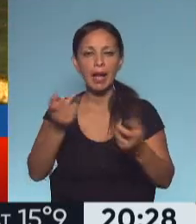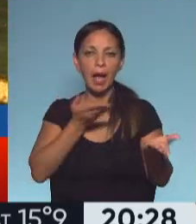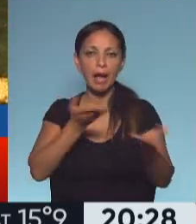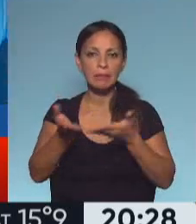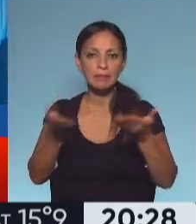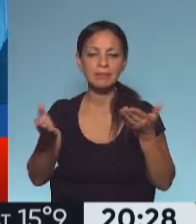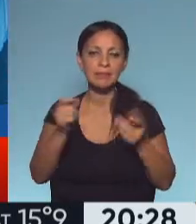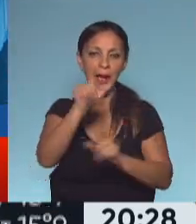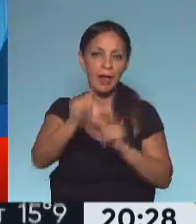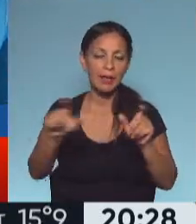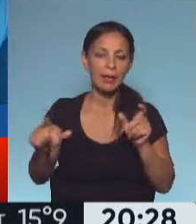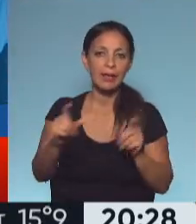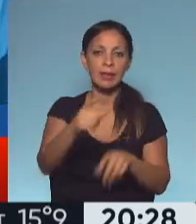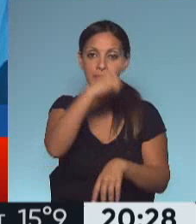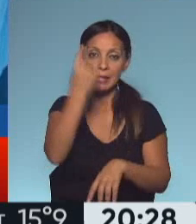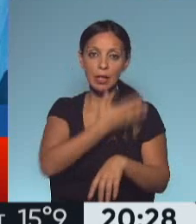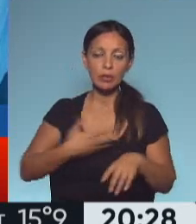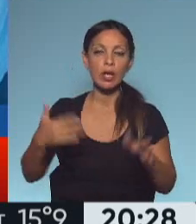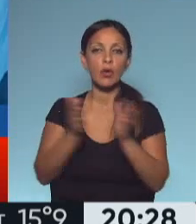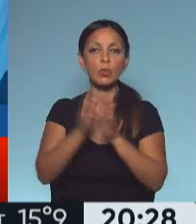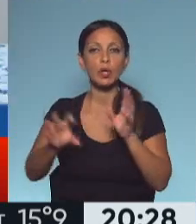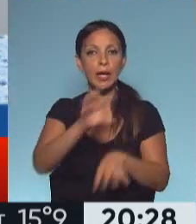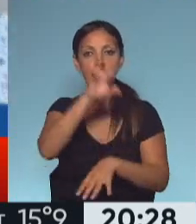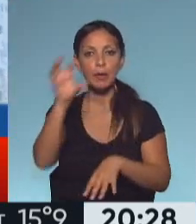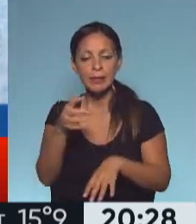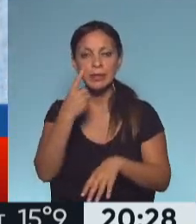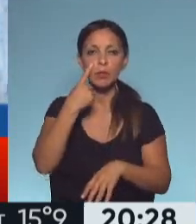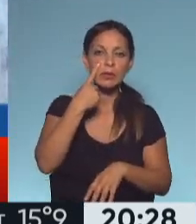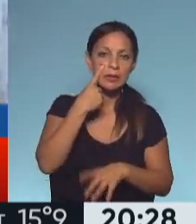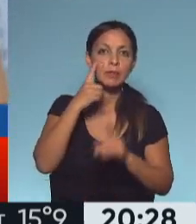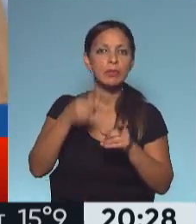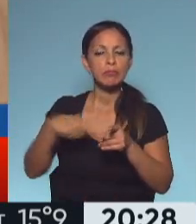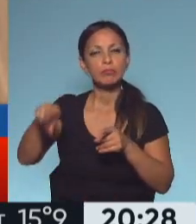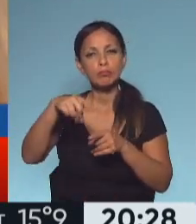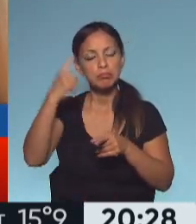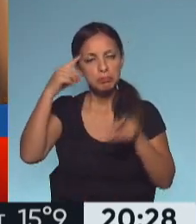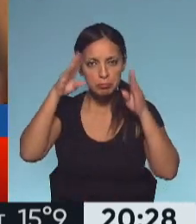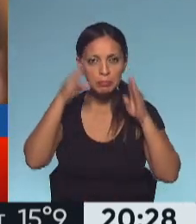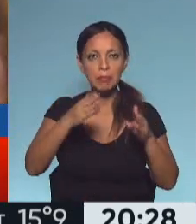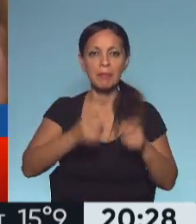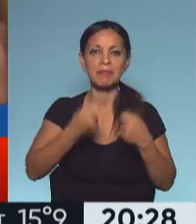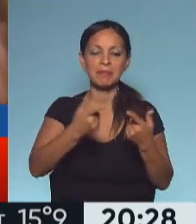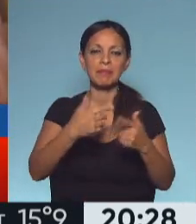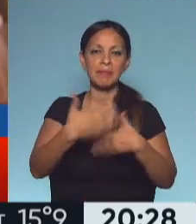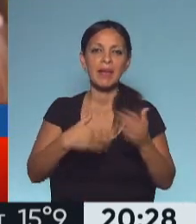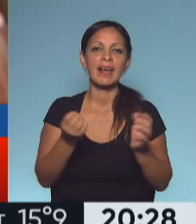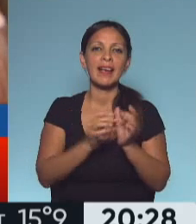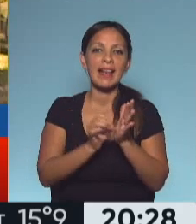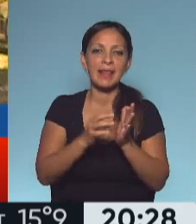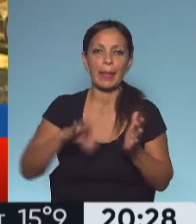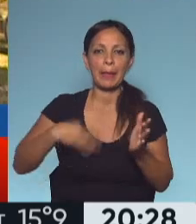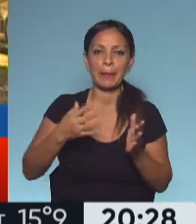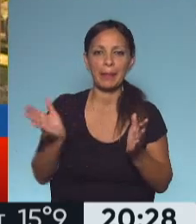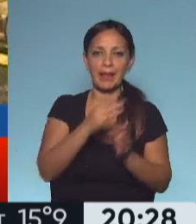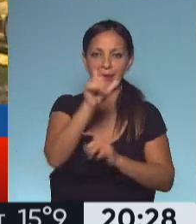que el Estado Nacional, junto con las provincias y los municipios, llevan a cabo para mejorar la calidad de vida de todos